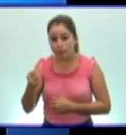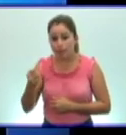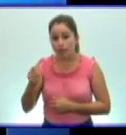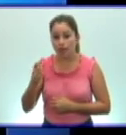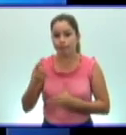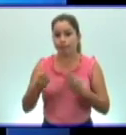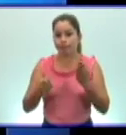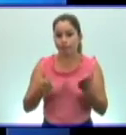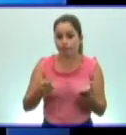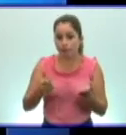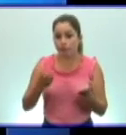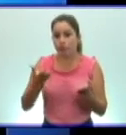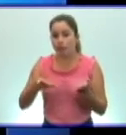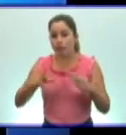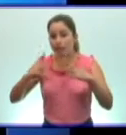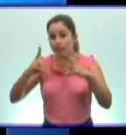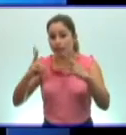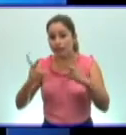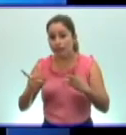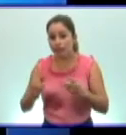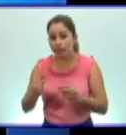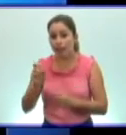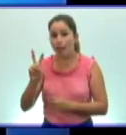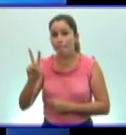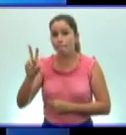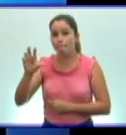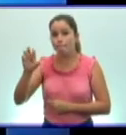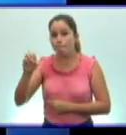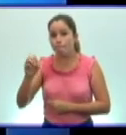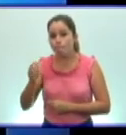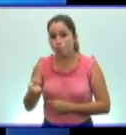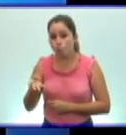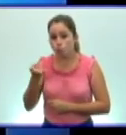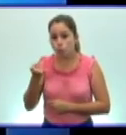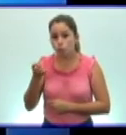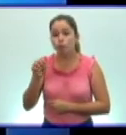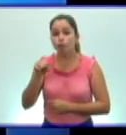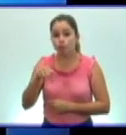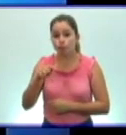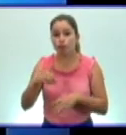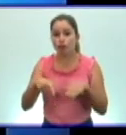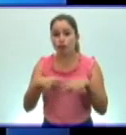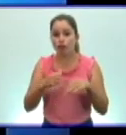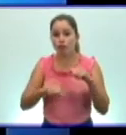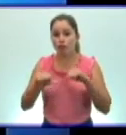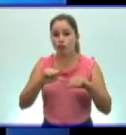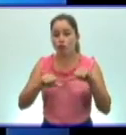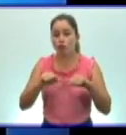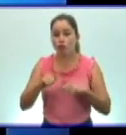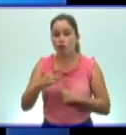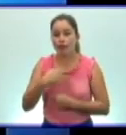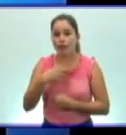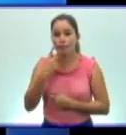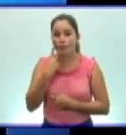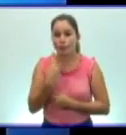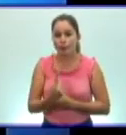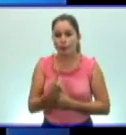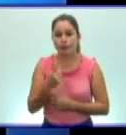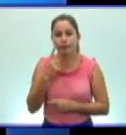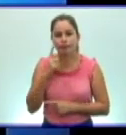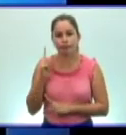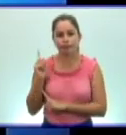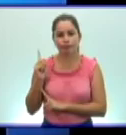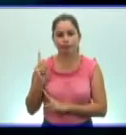la cantidad de volumen de disolución que tenemos que utilizar. Y entonces a continuación, pues vamos a ver este